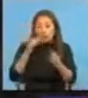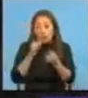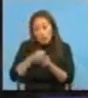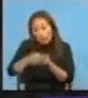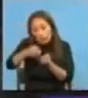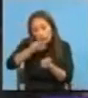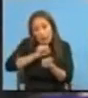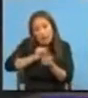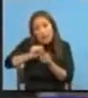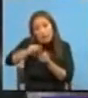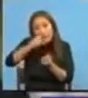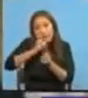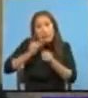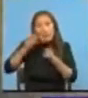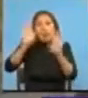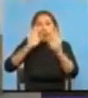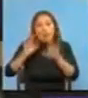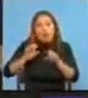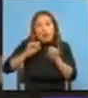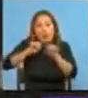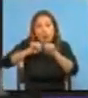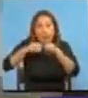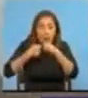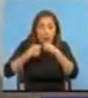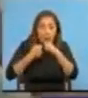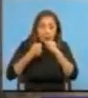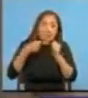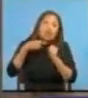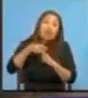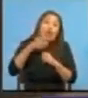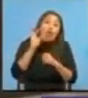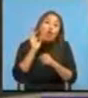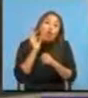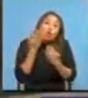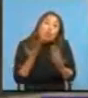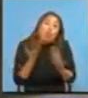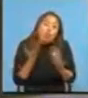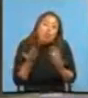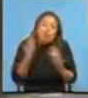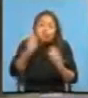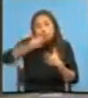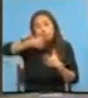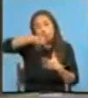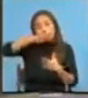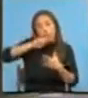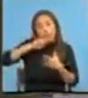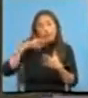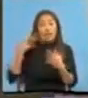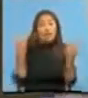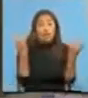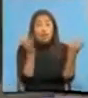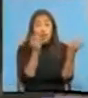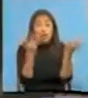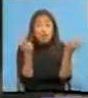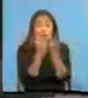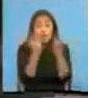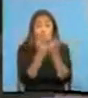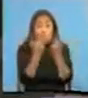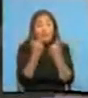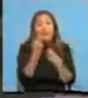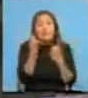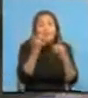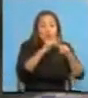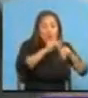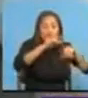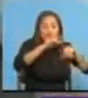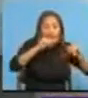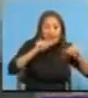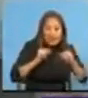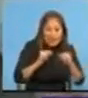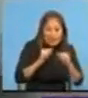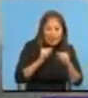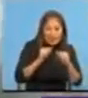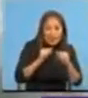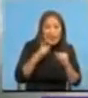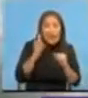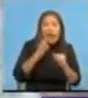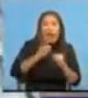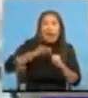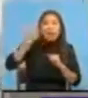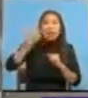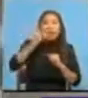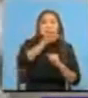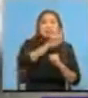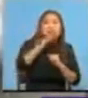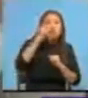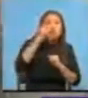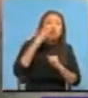costos altos en elaboración de este producto. En conversación con ellos nos comentaban que la harina de 390 pesos que costaba